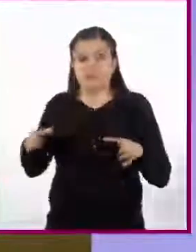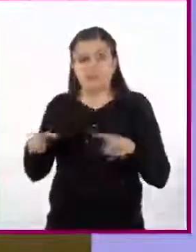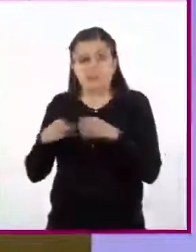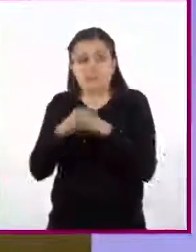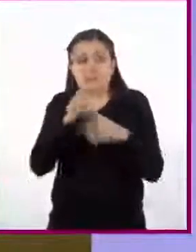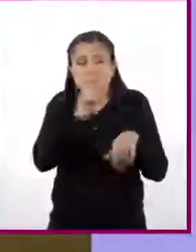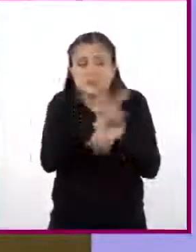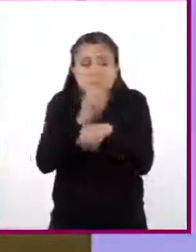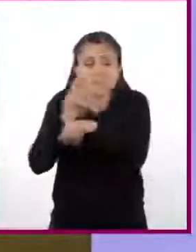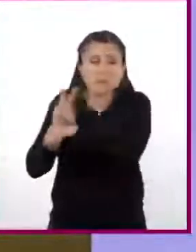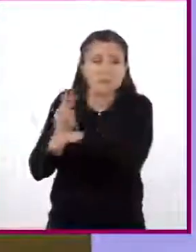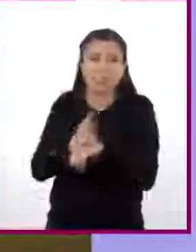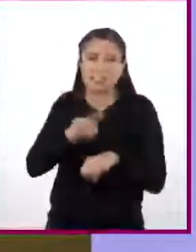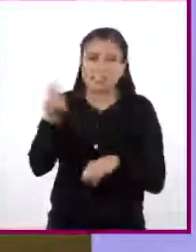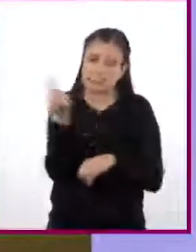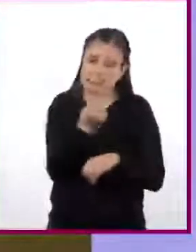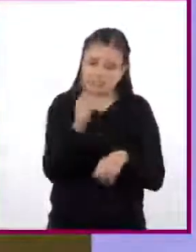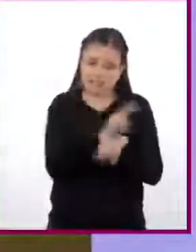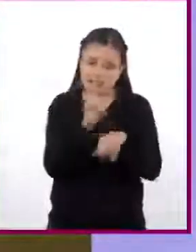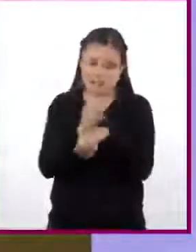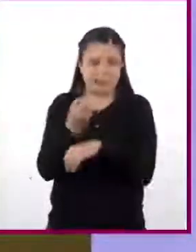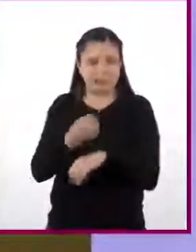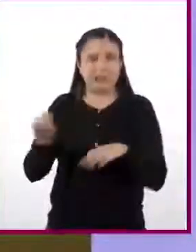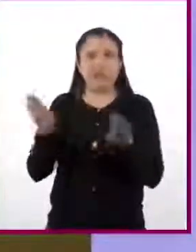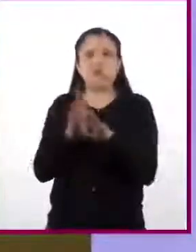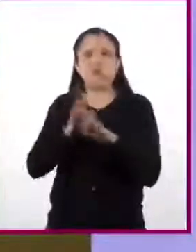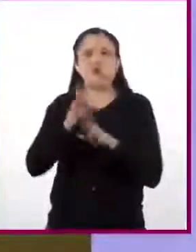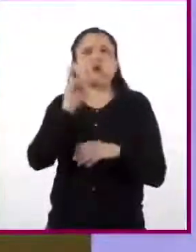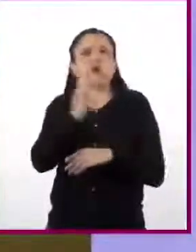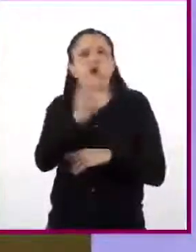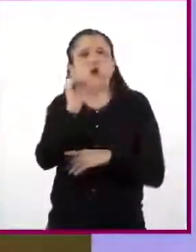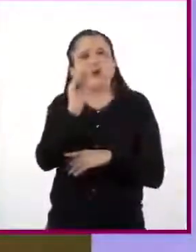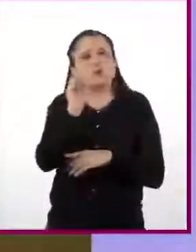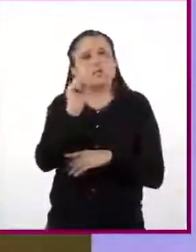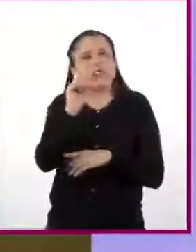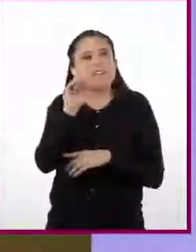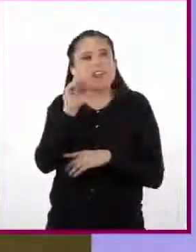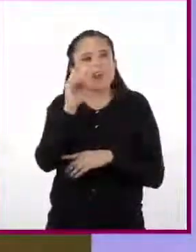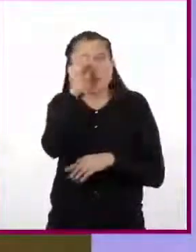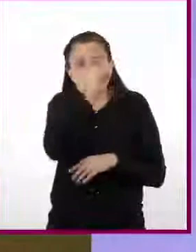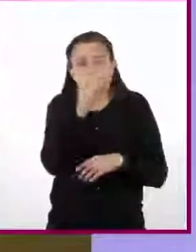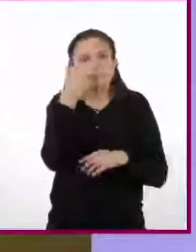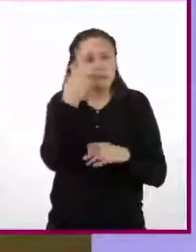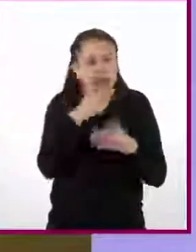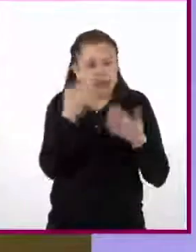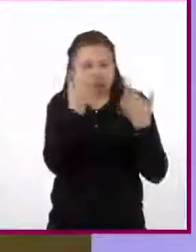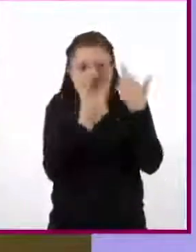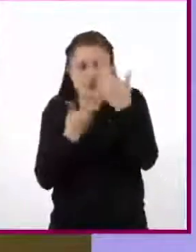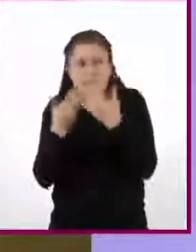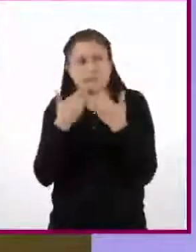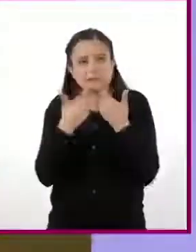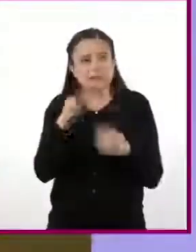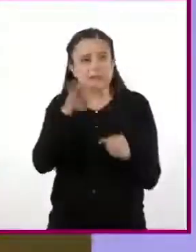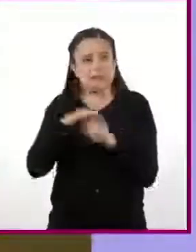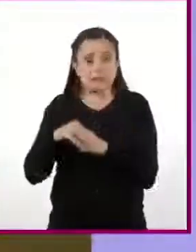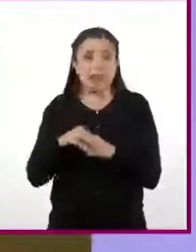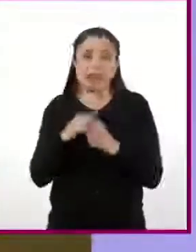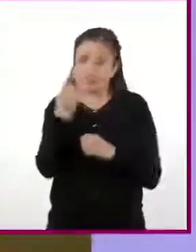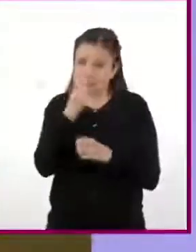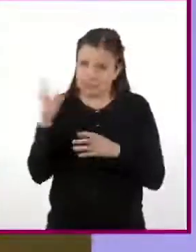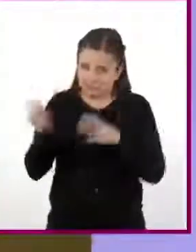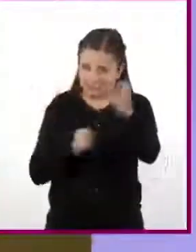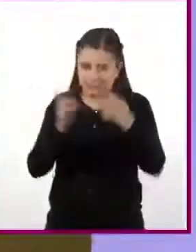vigilancia del proceso, como sucede con los observadores electorales. Garantizar el derecho de los ciudadanos a